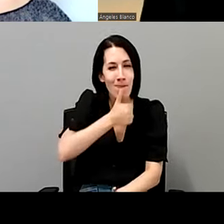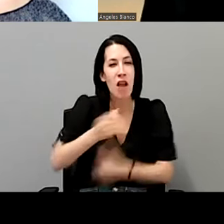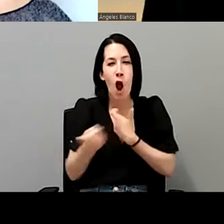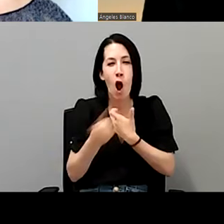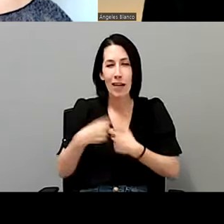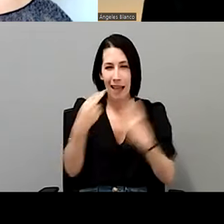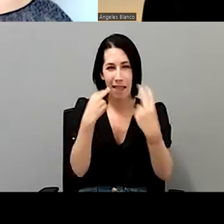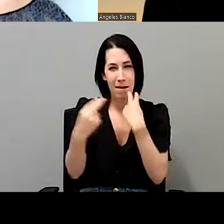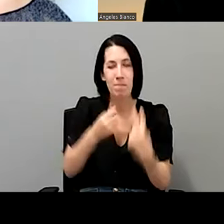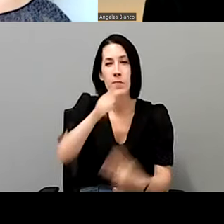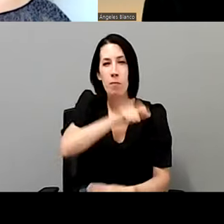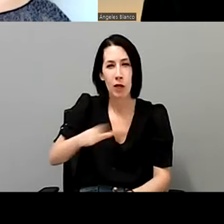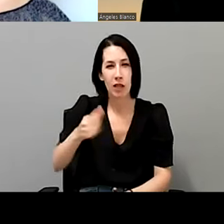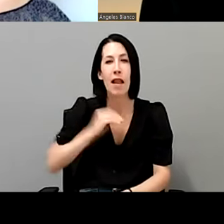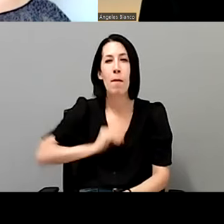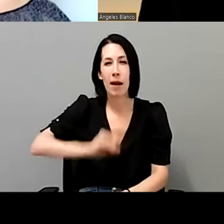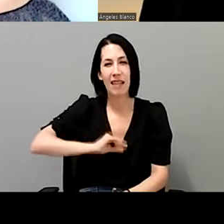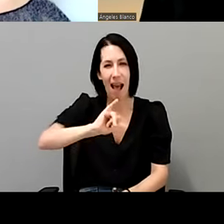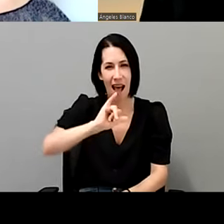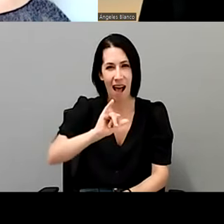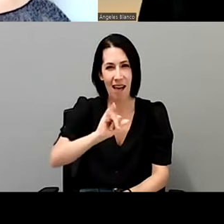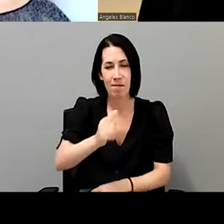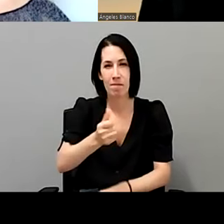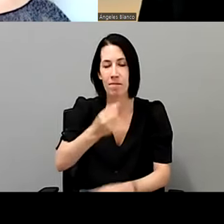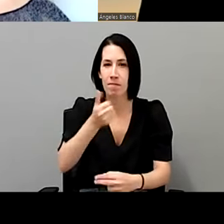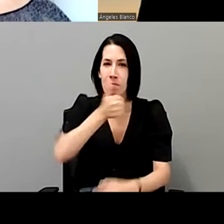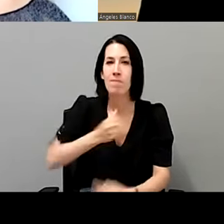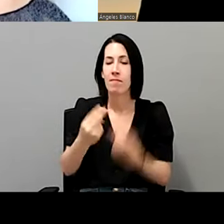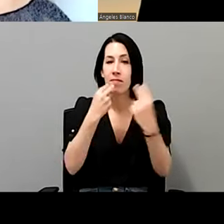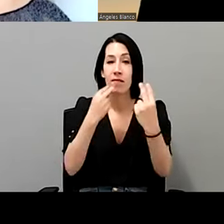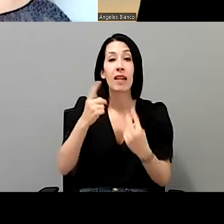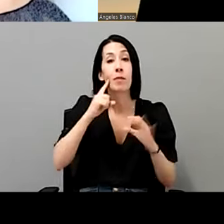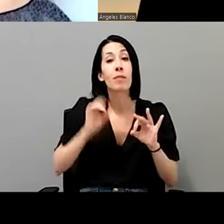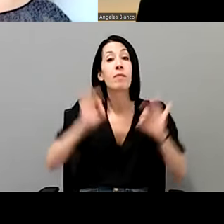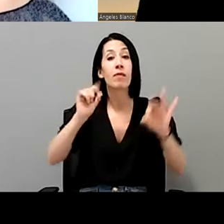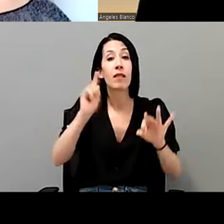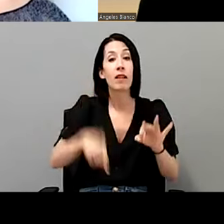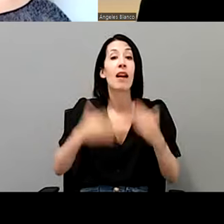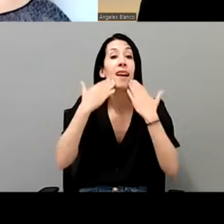todavía bastantes conexiones de grupo. Y sobre todo dar las gracias